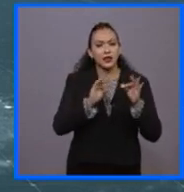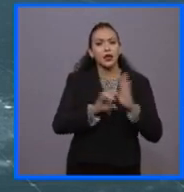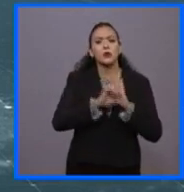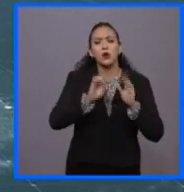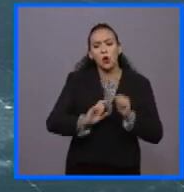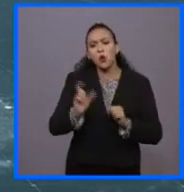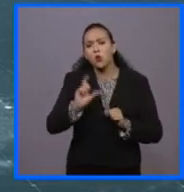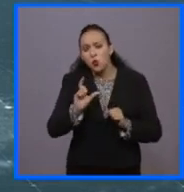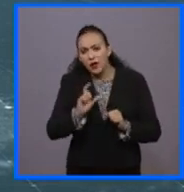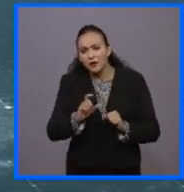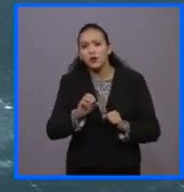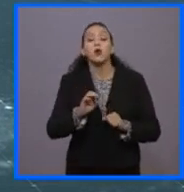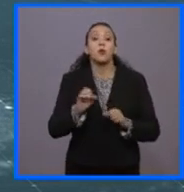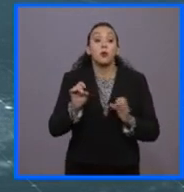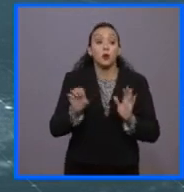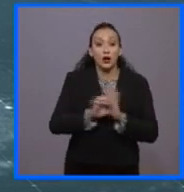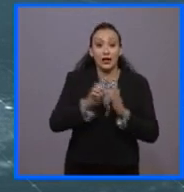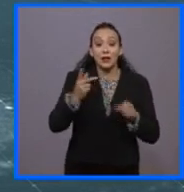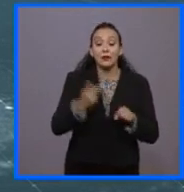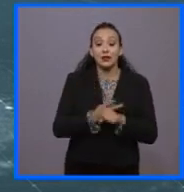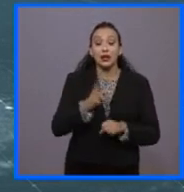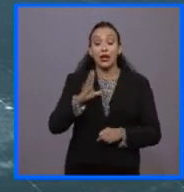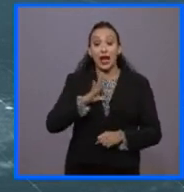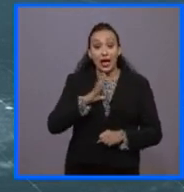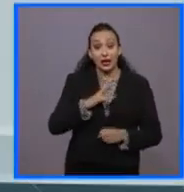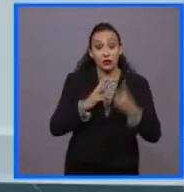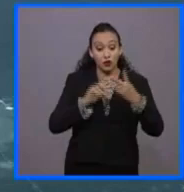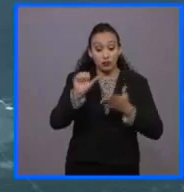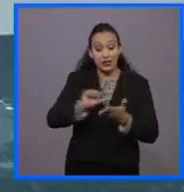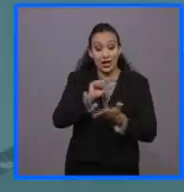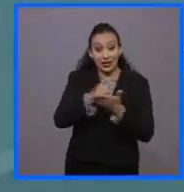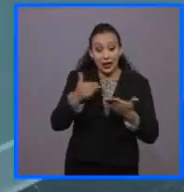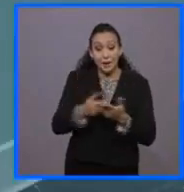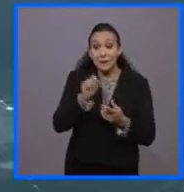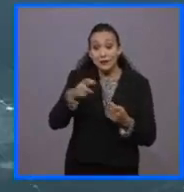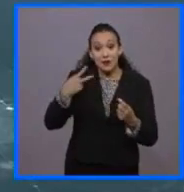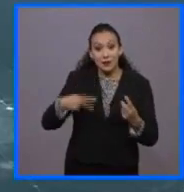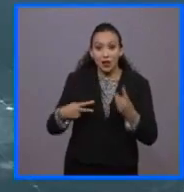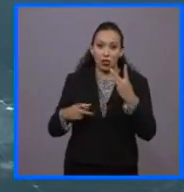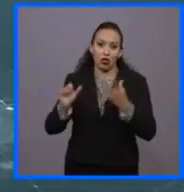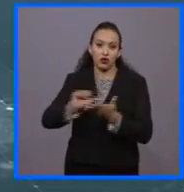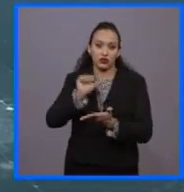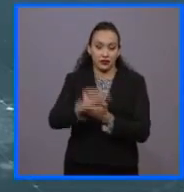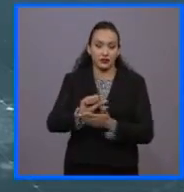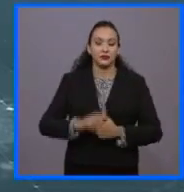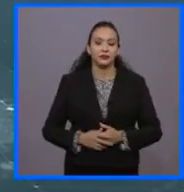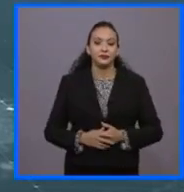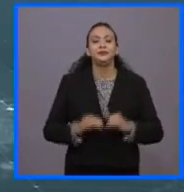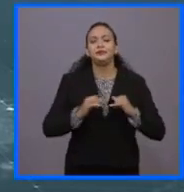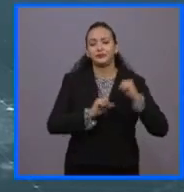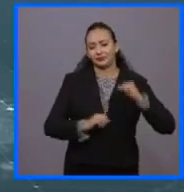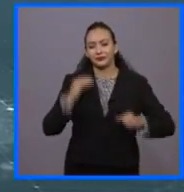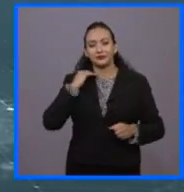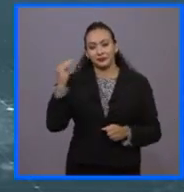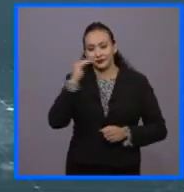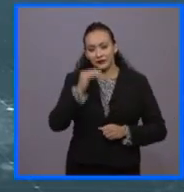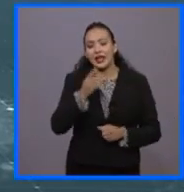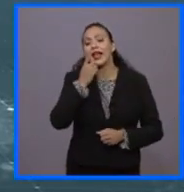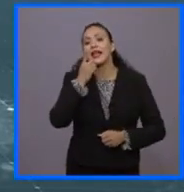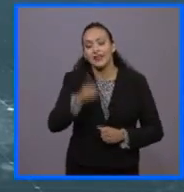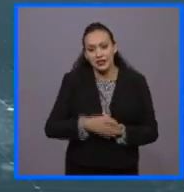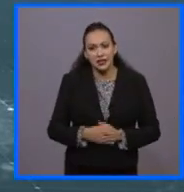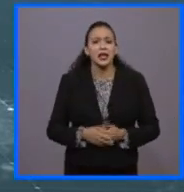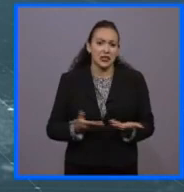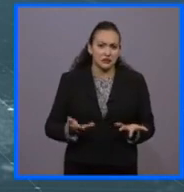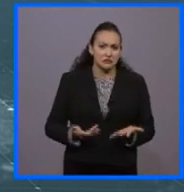validez de dos actas de nacimiento de una misma persona. La Defensoría Pública Federal confía que la Corte